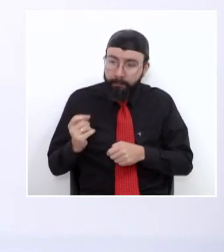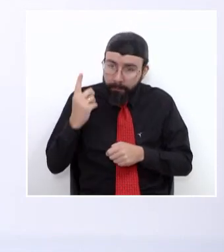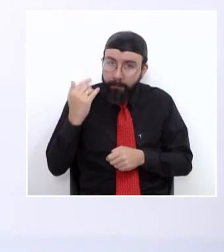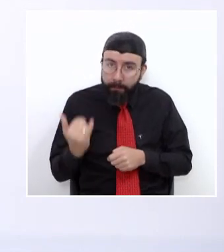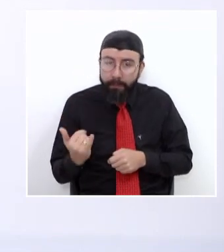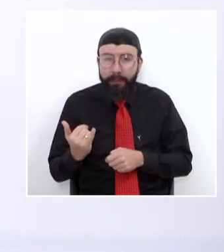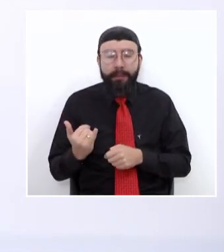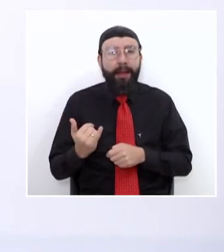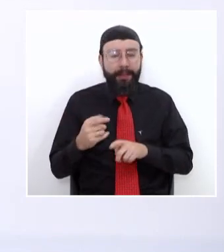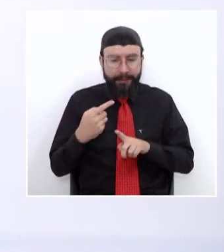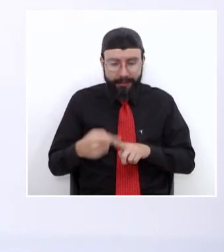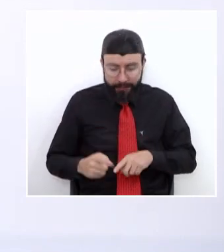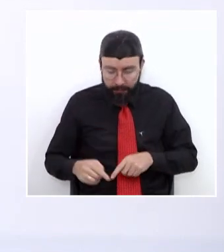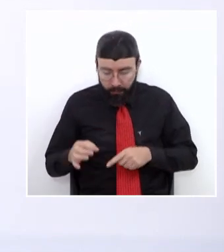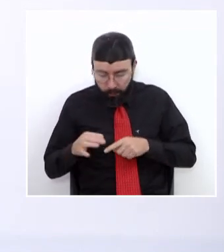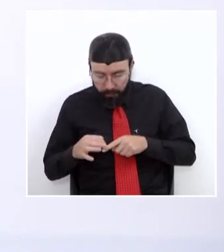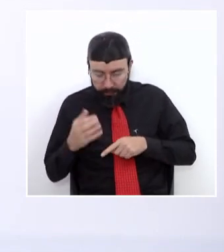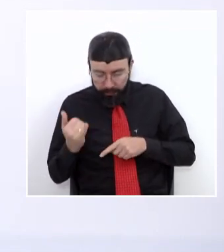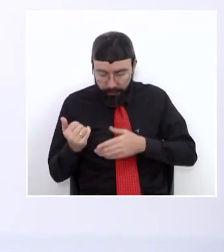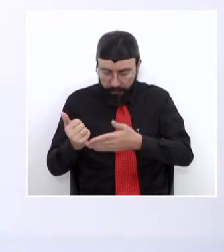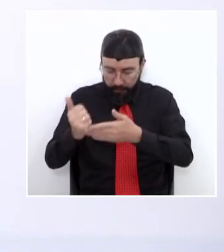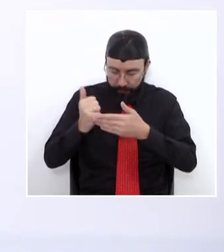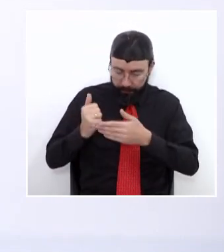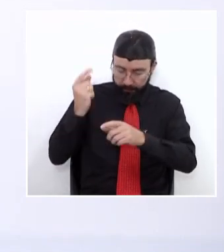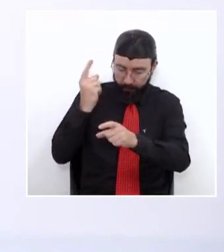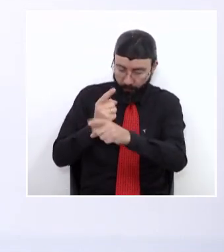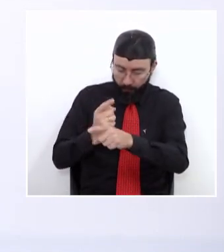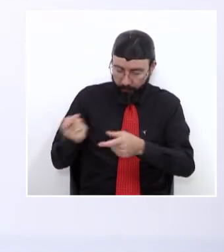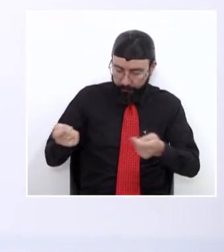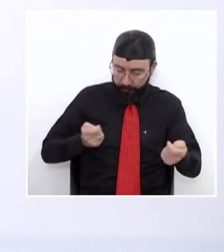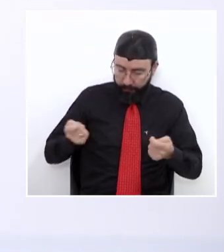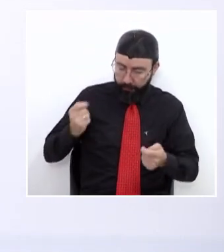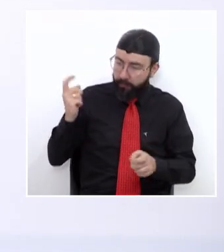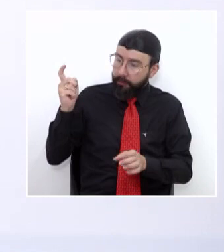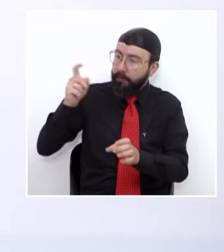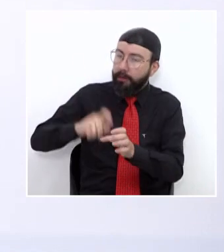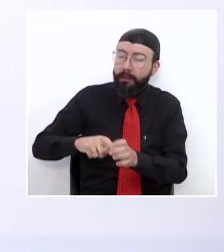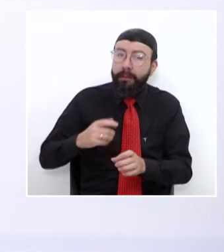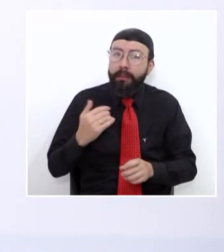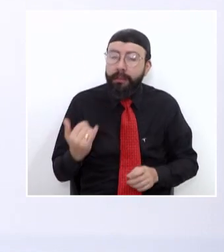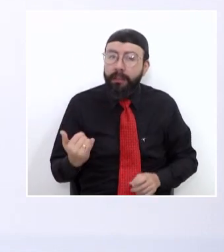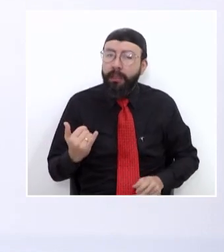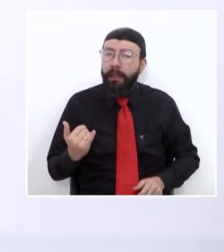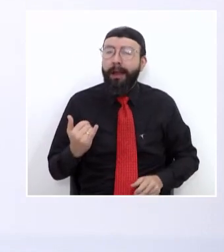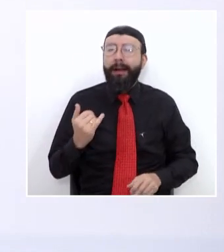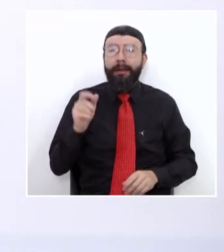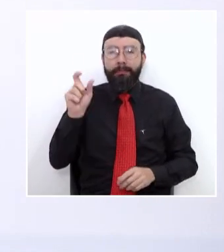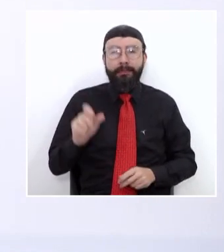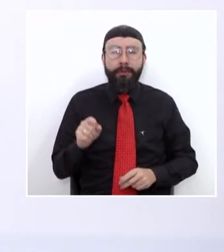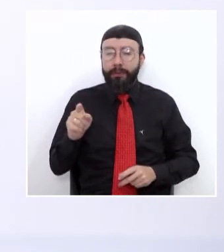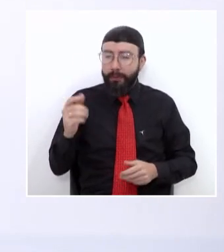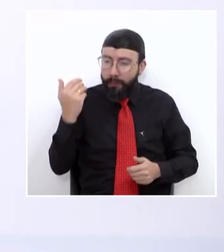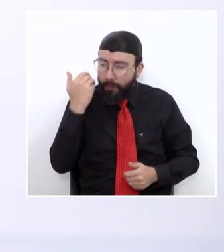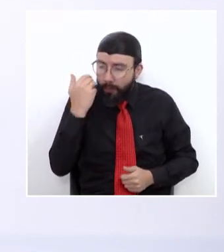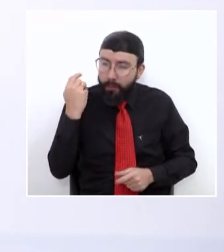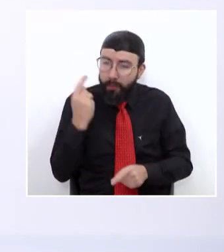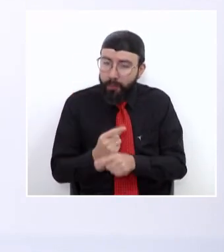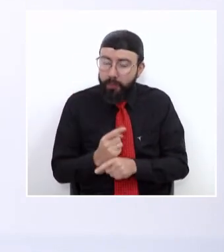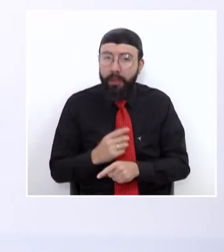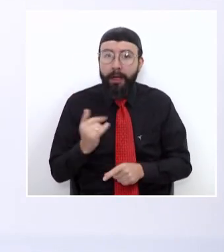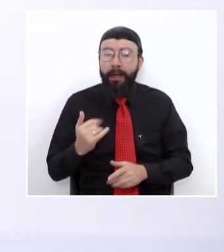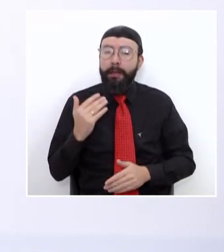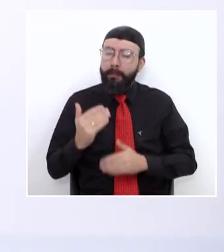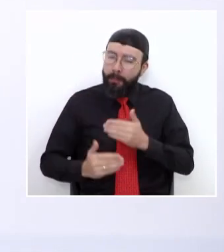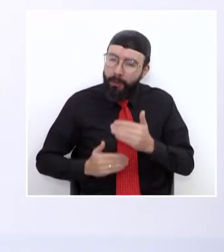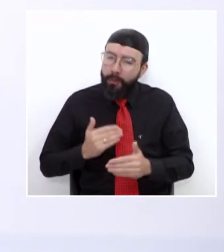unos balincitos me pueden ayudar a estimular esa parte, digamos, energética del ser, del paciente, y comenzar un proceso terapéutico.